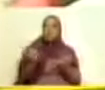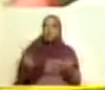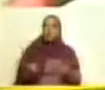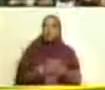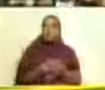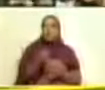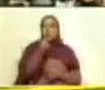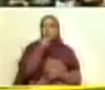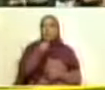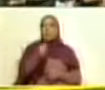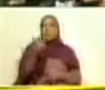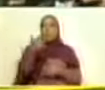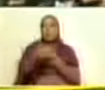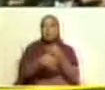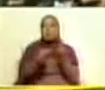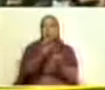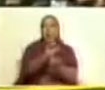mundo.